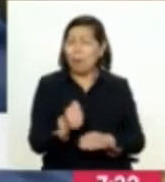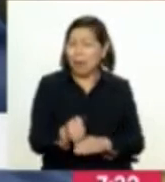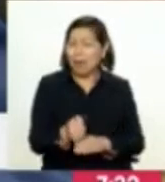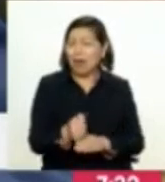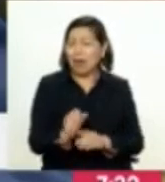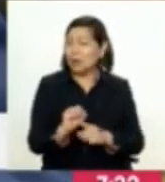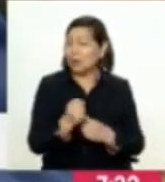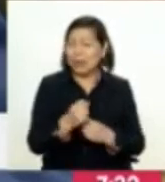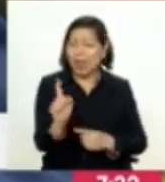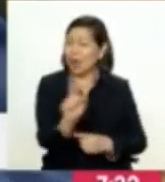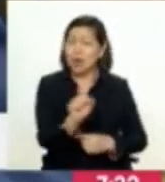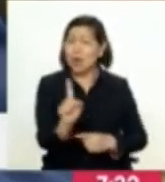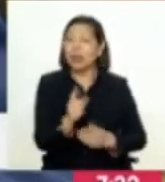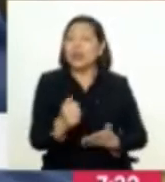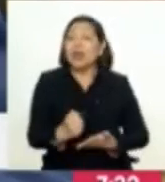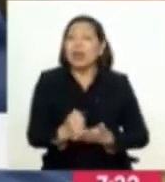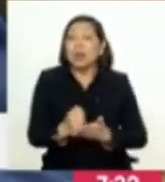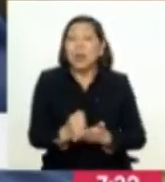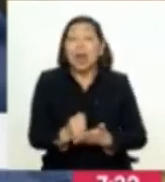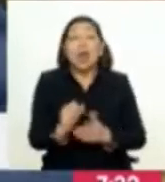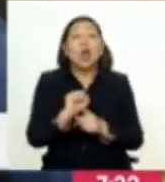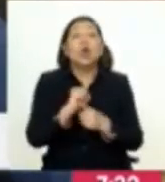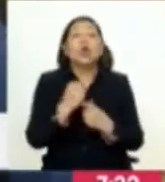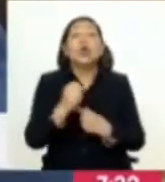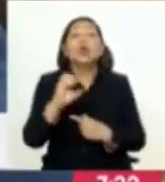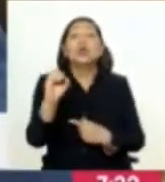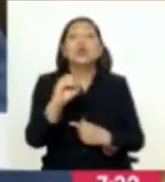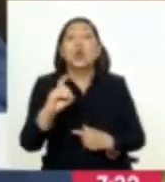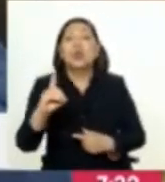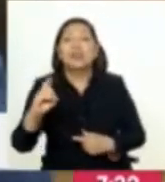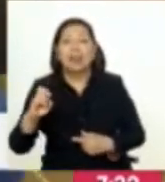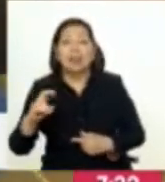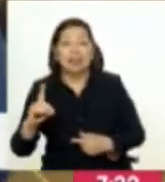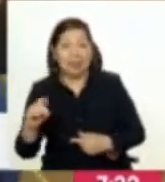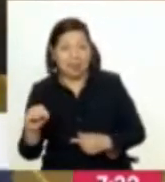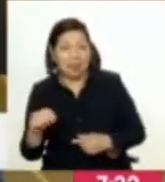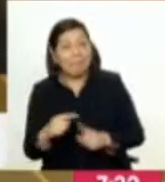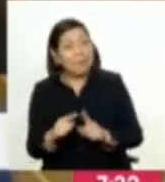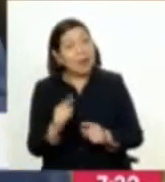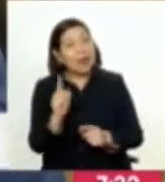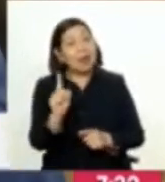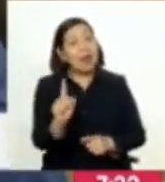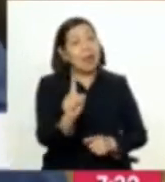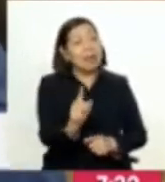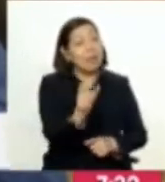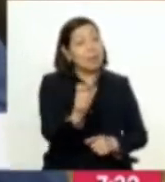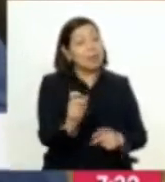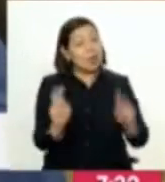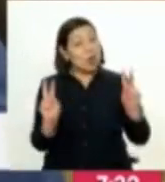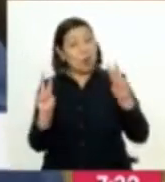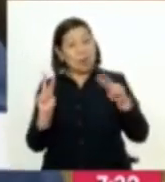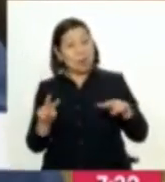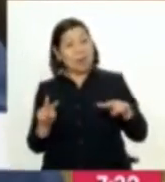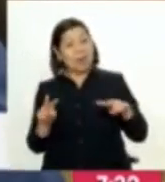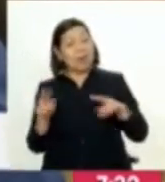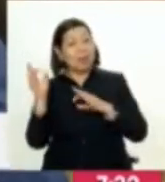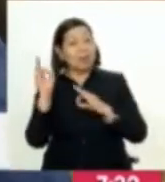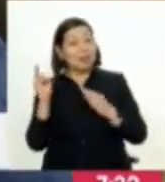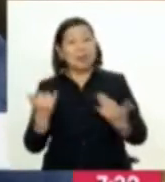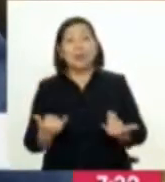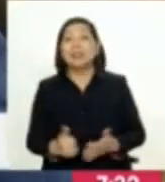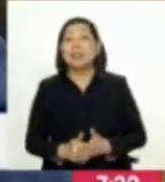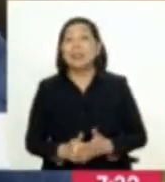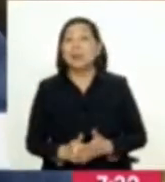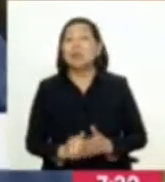la sociedad, debe ayudar a que la sociedad, los miembros de la sociedad, cada persona que nos está siguiendo en esta conferencia, ¿no es